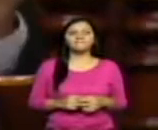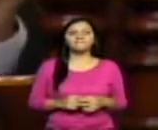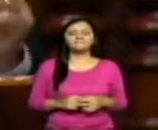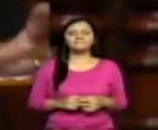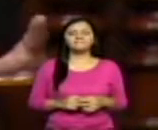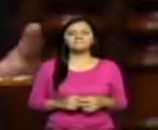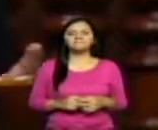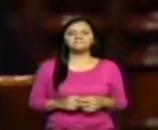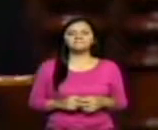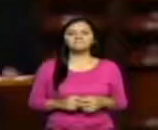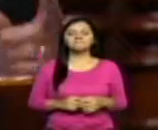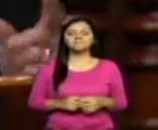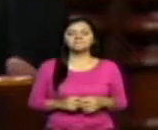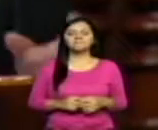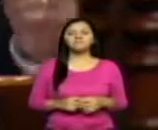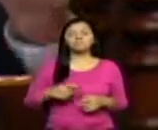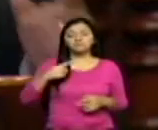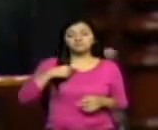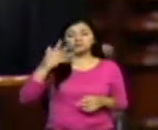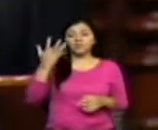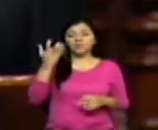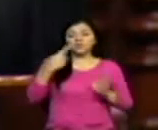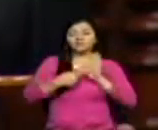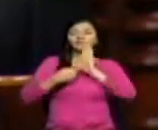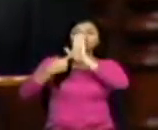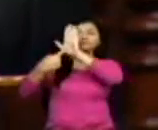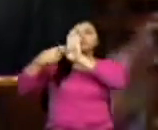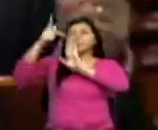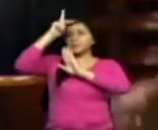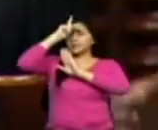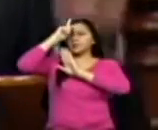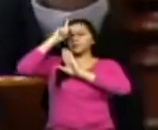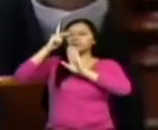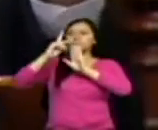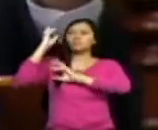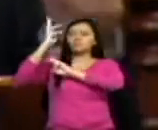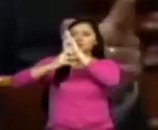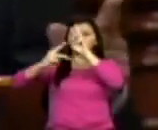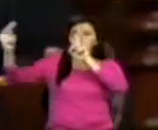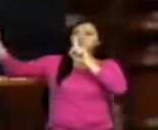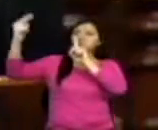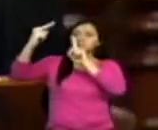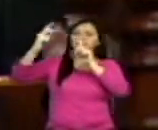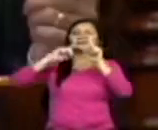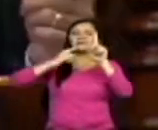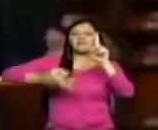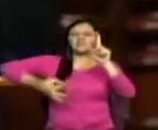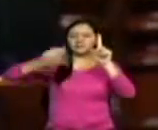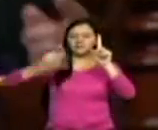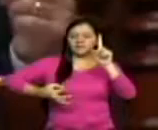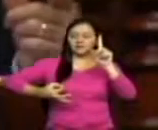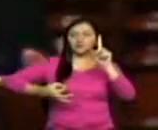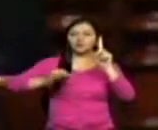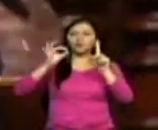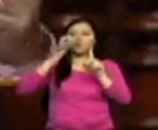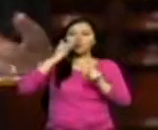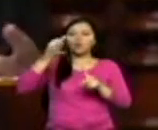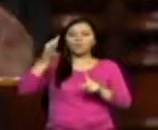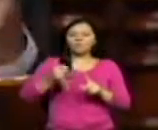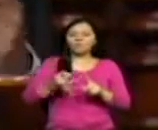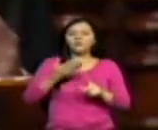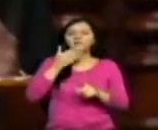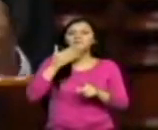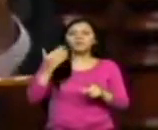Queremos ser ante el mundo un país serio, un Estado con palabra, que tiene el